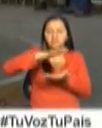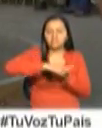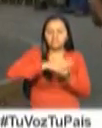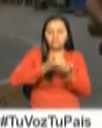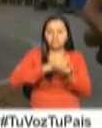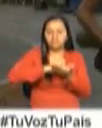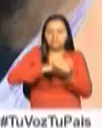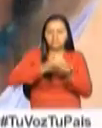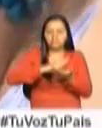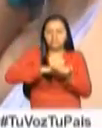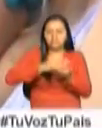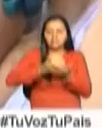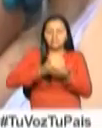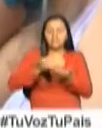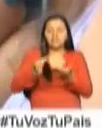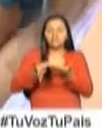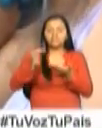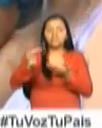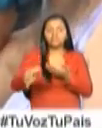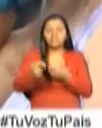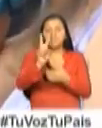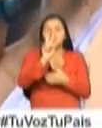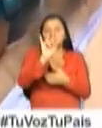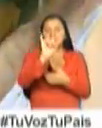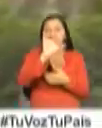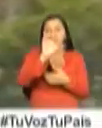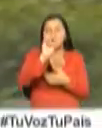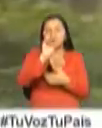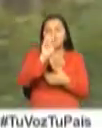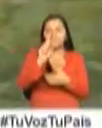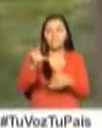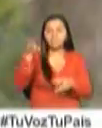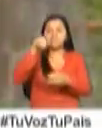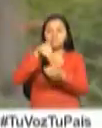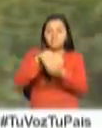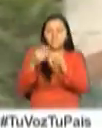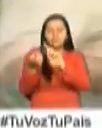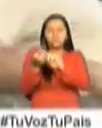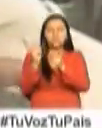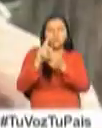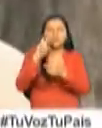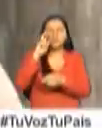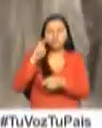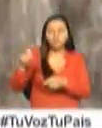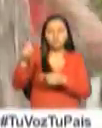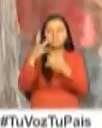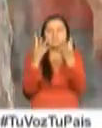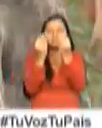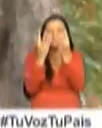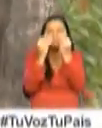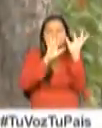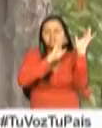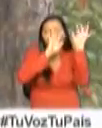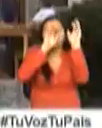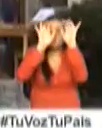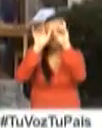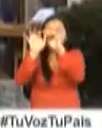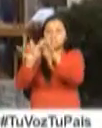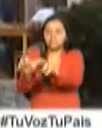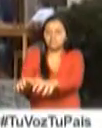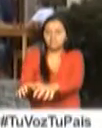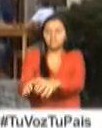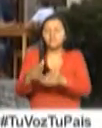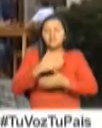años, Vilcabamba también se ha convertido en un punto de encuentro para turistas que llegan de diversas partes del mundo y